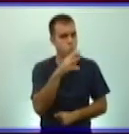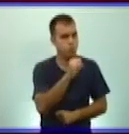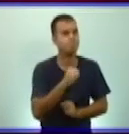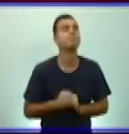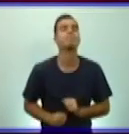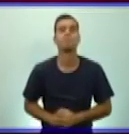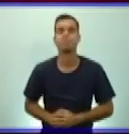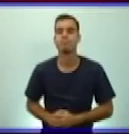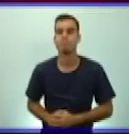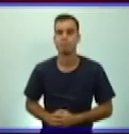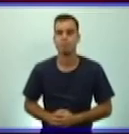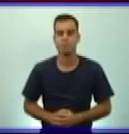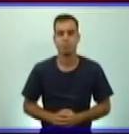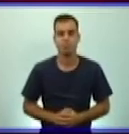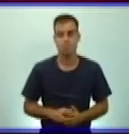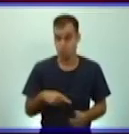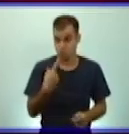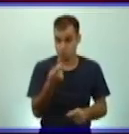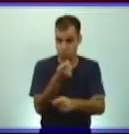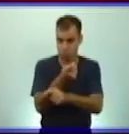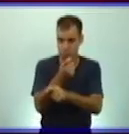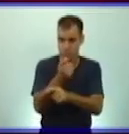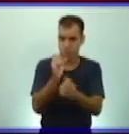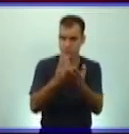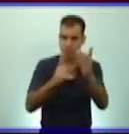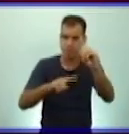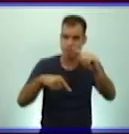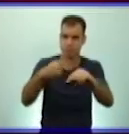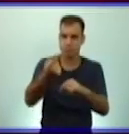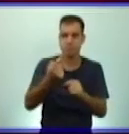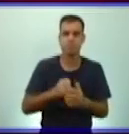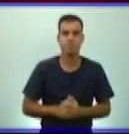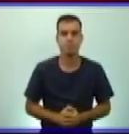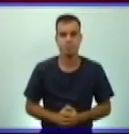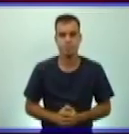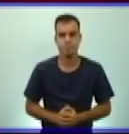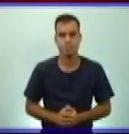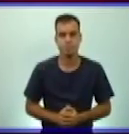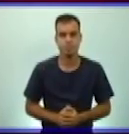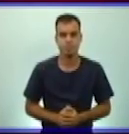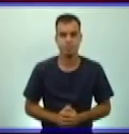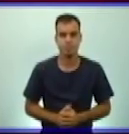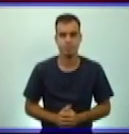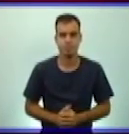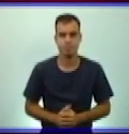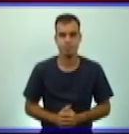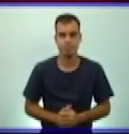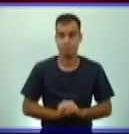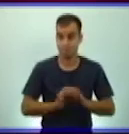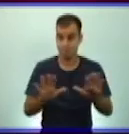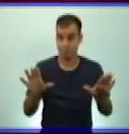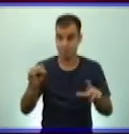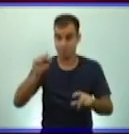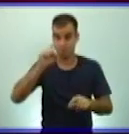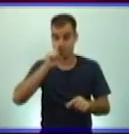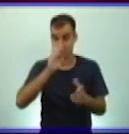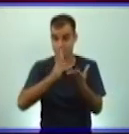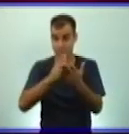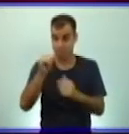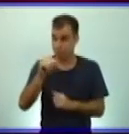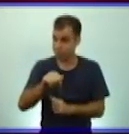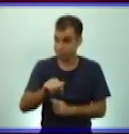que vamos a tratar en el próximo encuentro. Por lo que hasta aquí el encuentro de